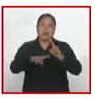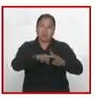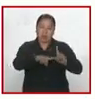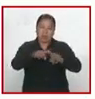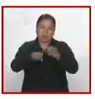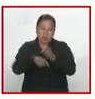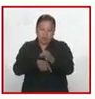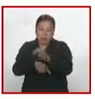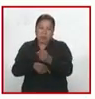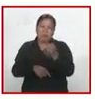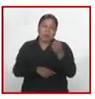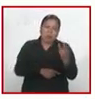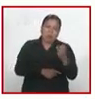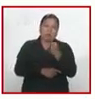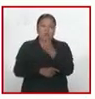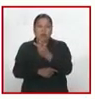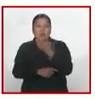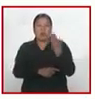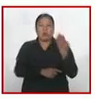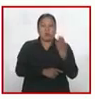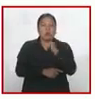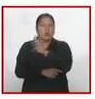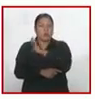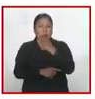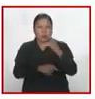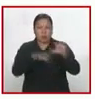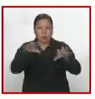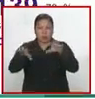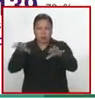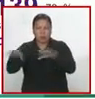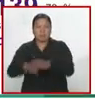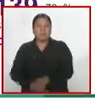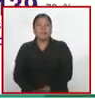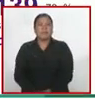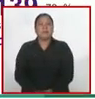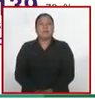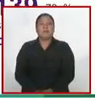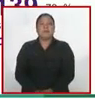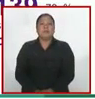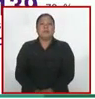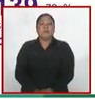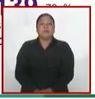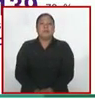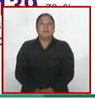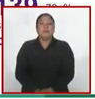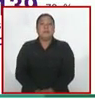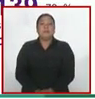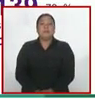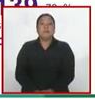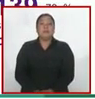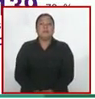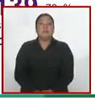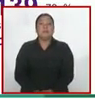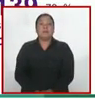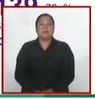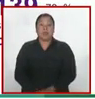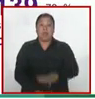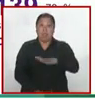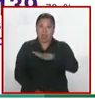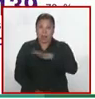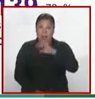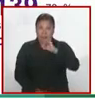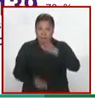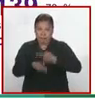municipios tres casos dos casos son casos en relación a los casos confirmados